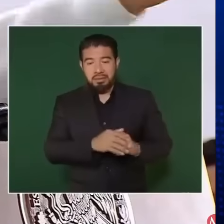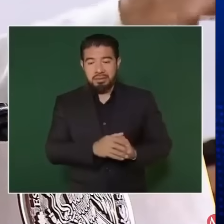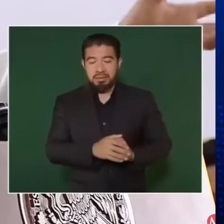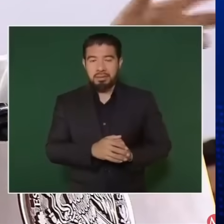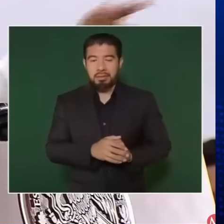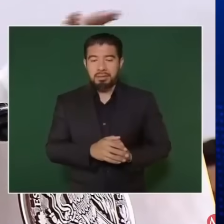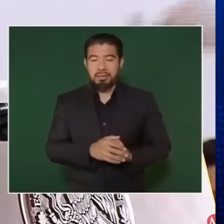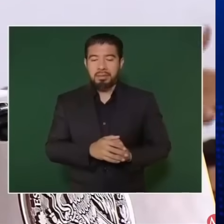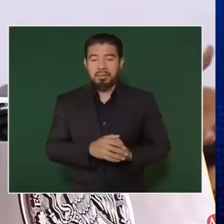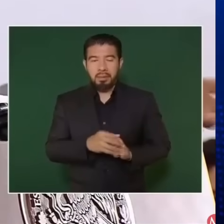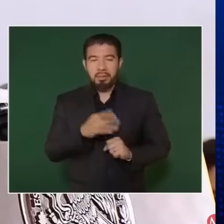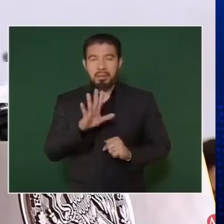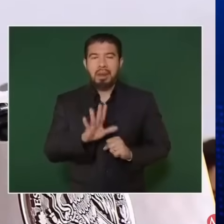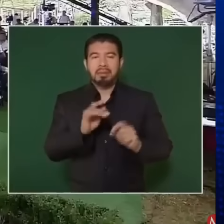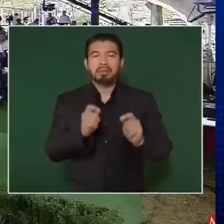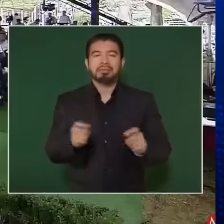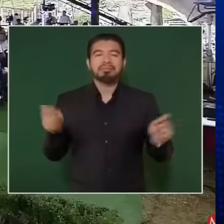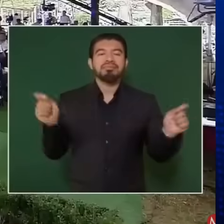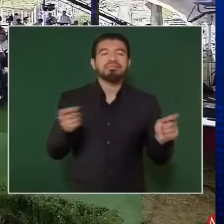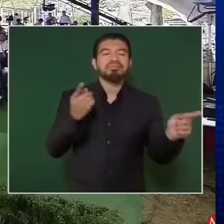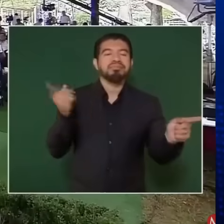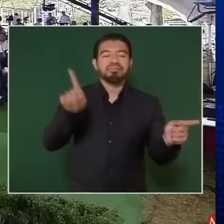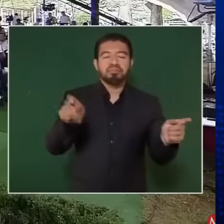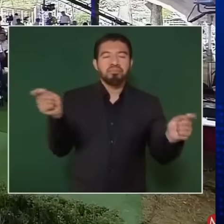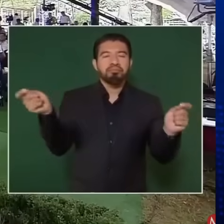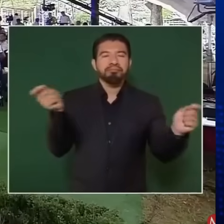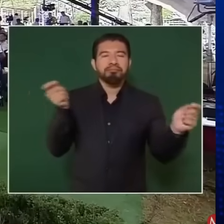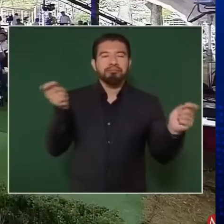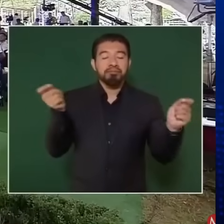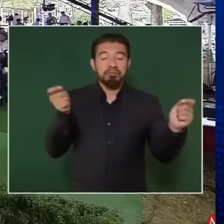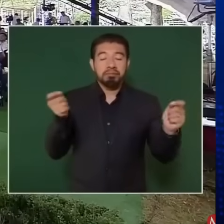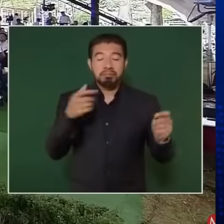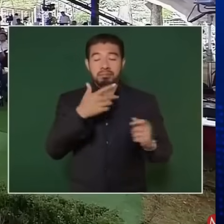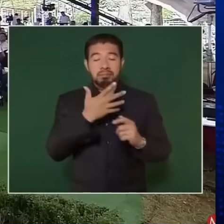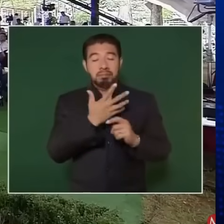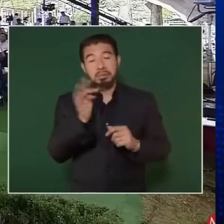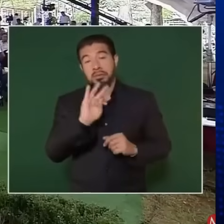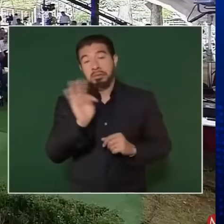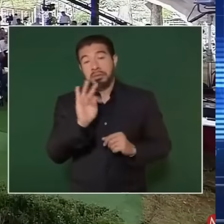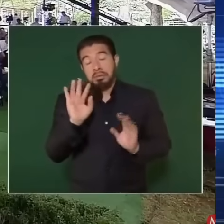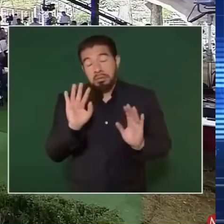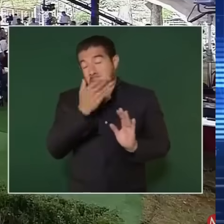todo orquestado. A lo mejor es el señor este Quintero y